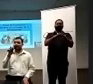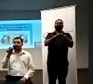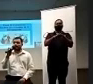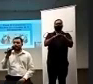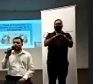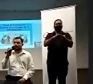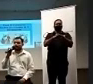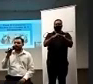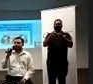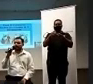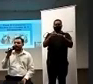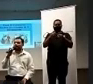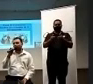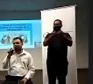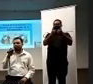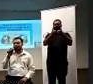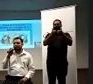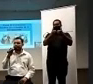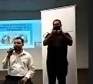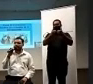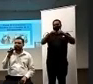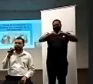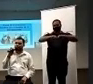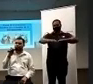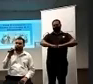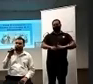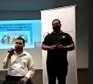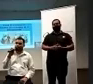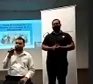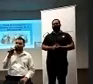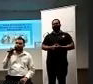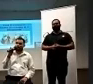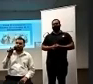y las recomendaciones llegaron tarde.